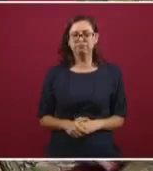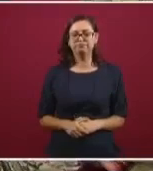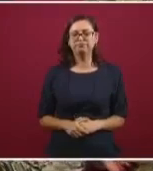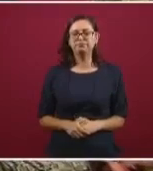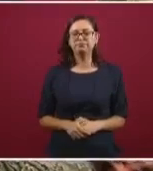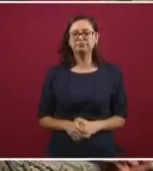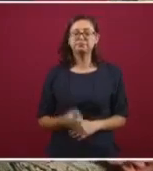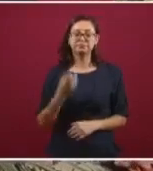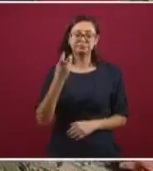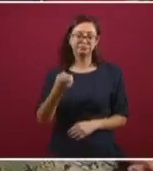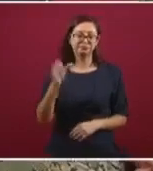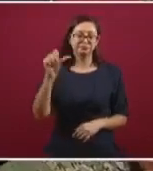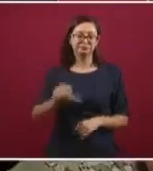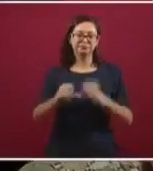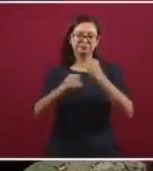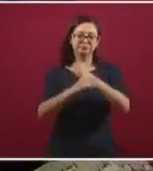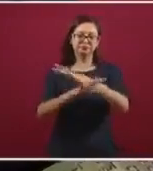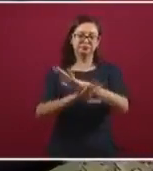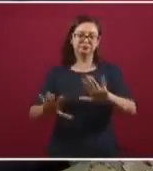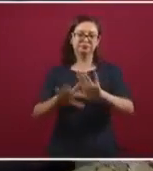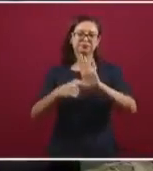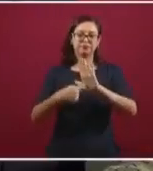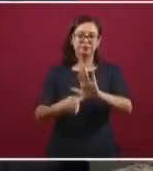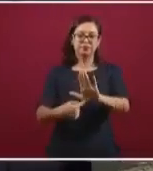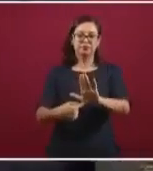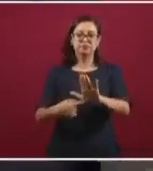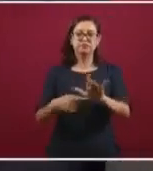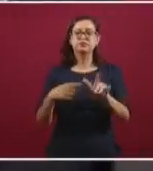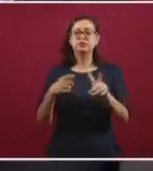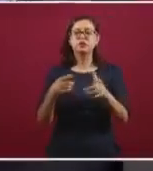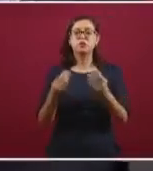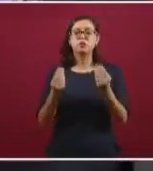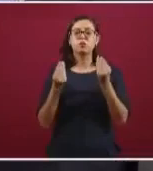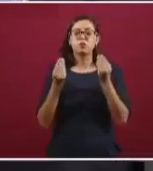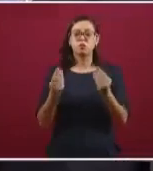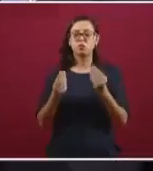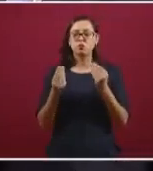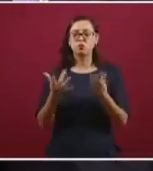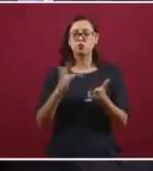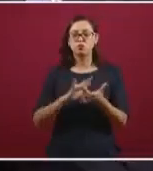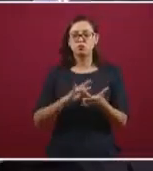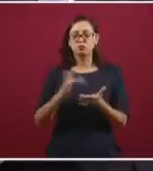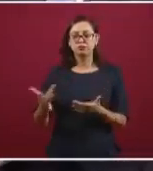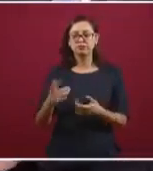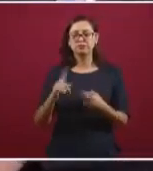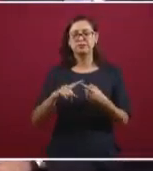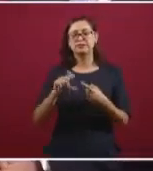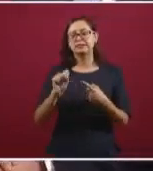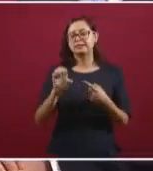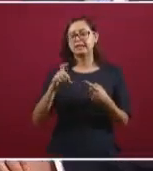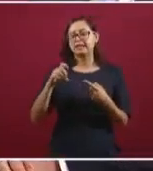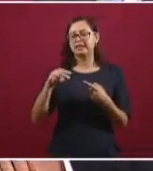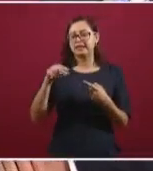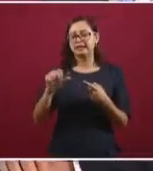queríamos informarles. Agradecerle mucho a las Fuerzas Armadas